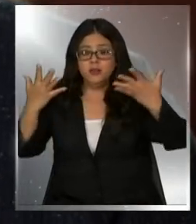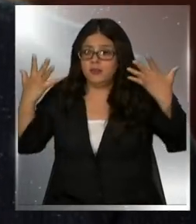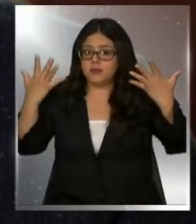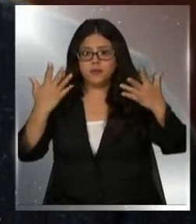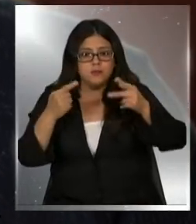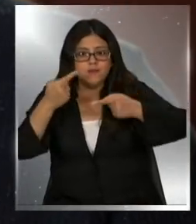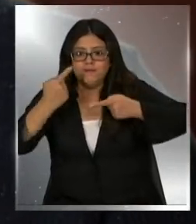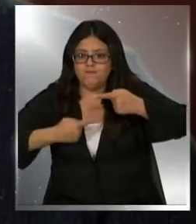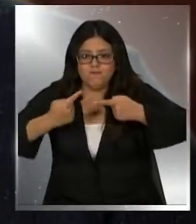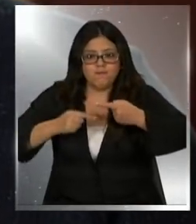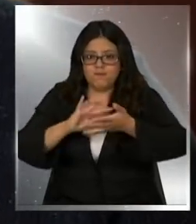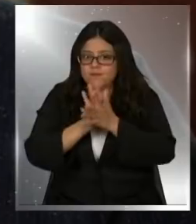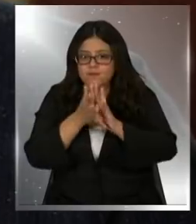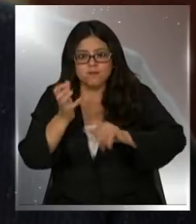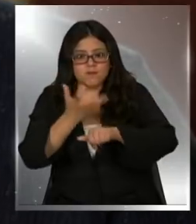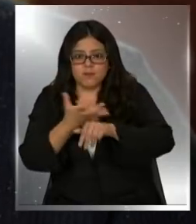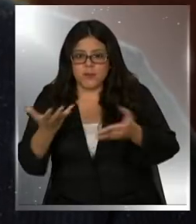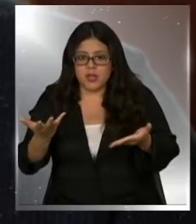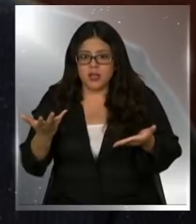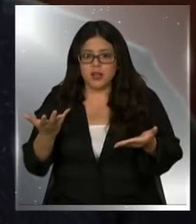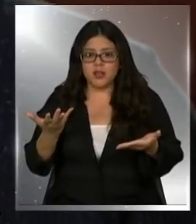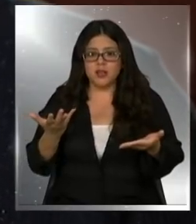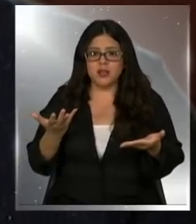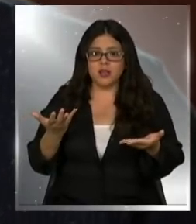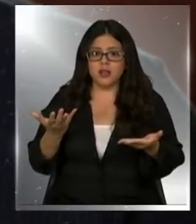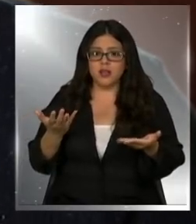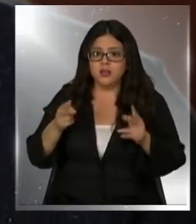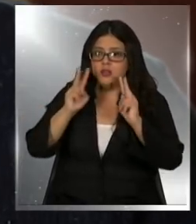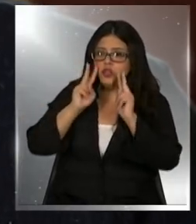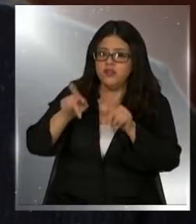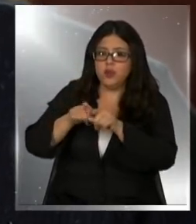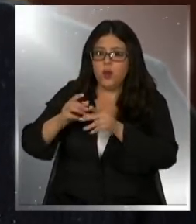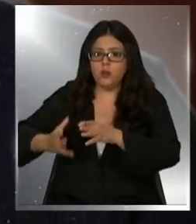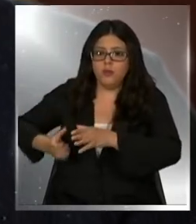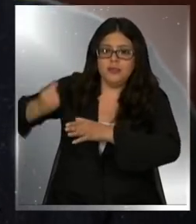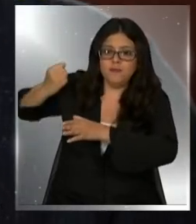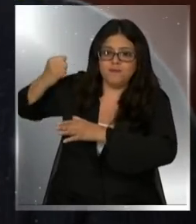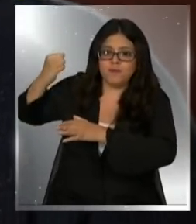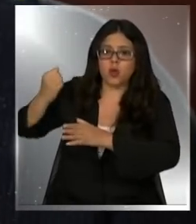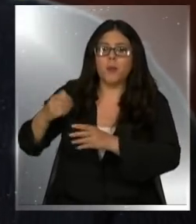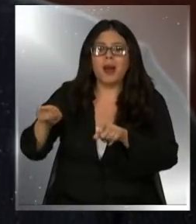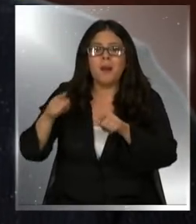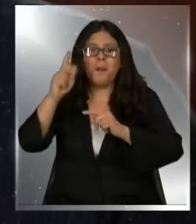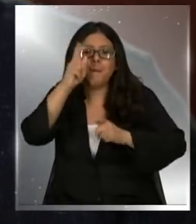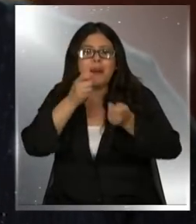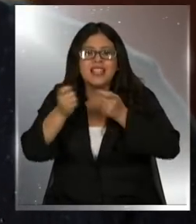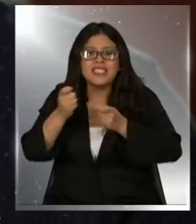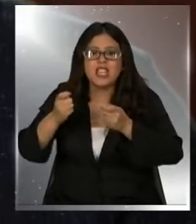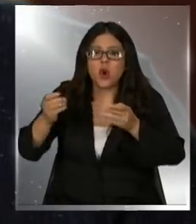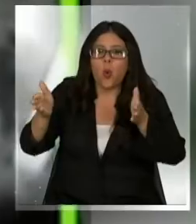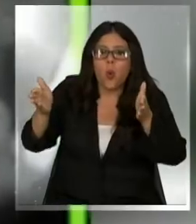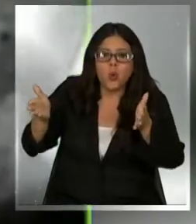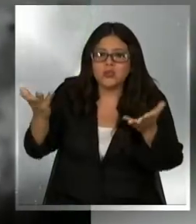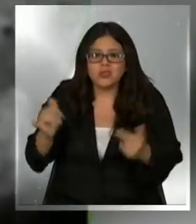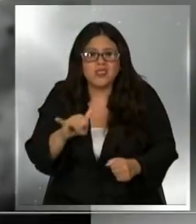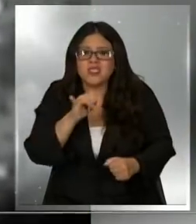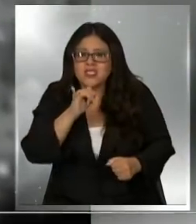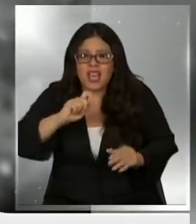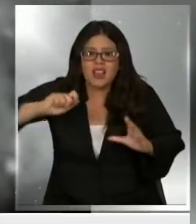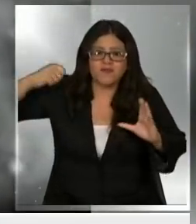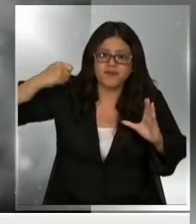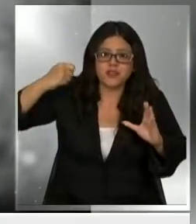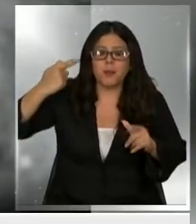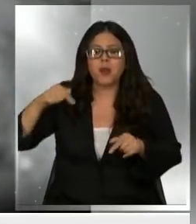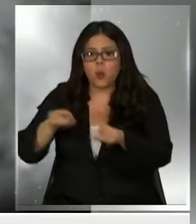todo lo que está pasando y todo. Yo vi el gesto técnico como que me iban a enterrar un cuchillo, un destornillador, no sé. Pero me lo hicieron